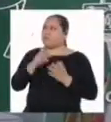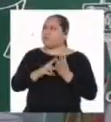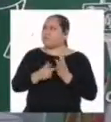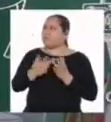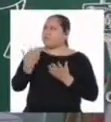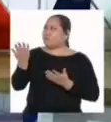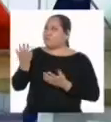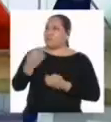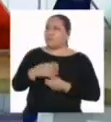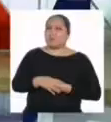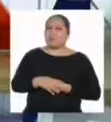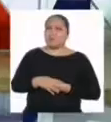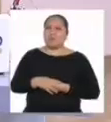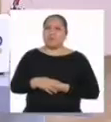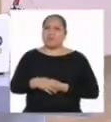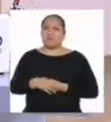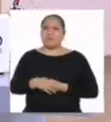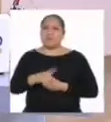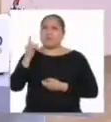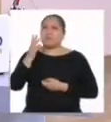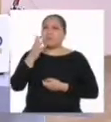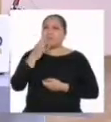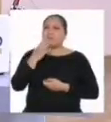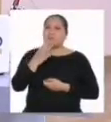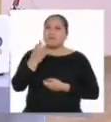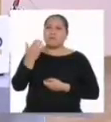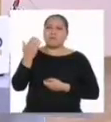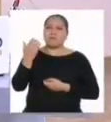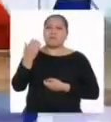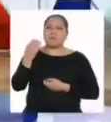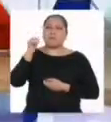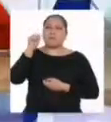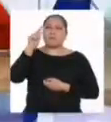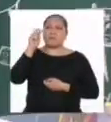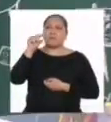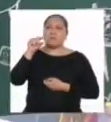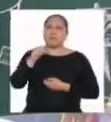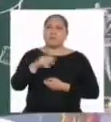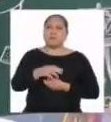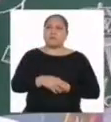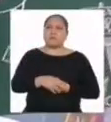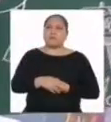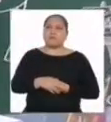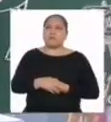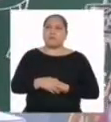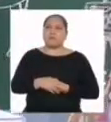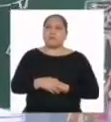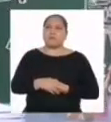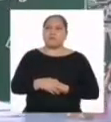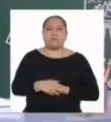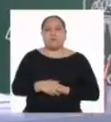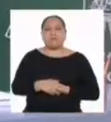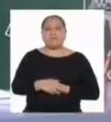quieres decir con eso. No te vayas, cuéntame algo más, Ato.